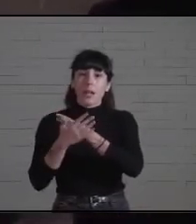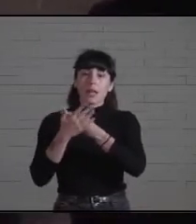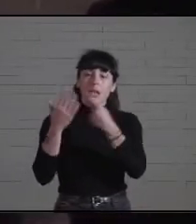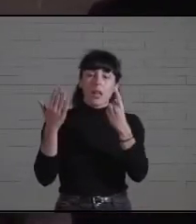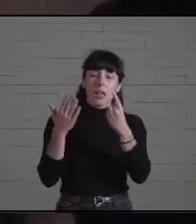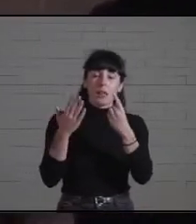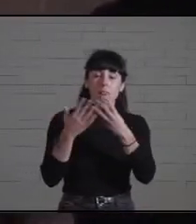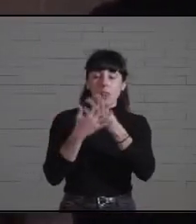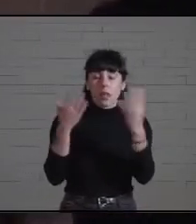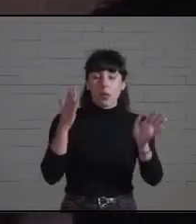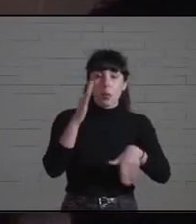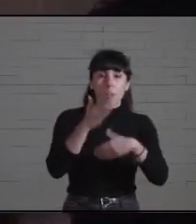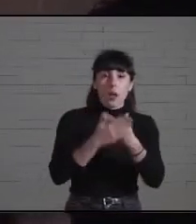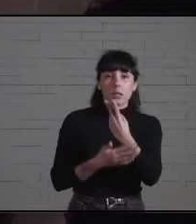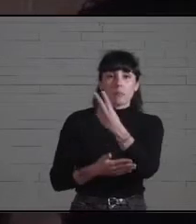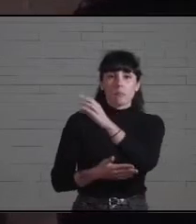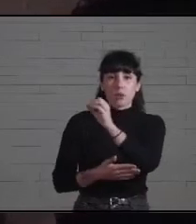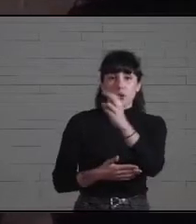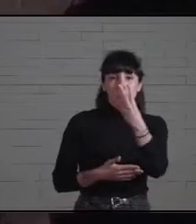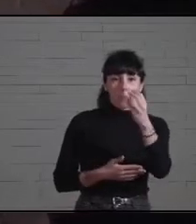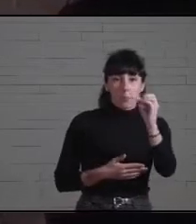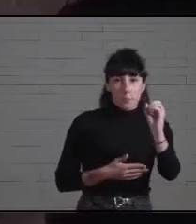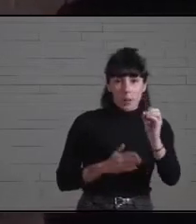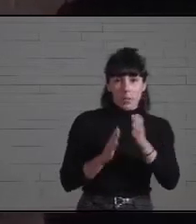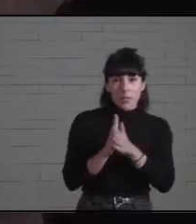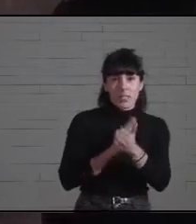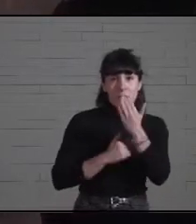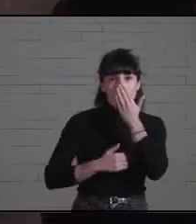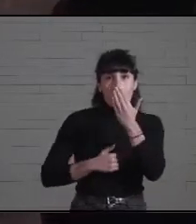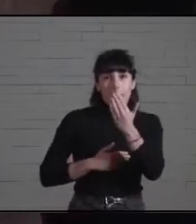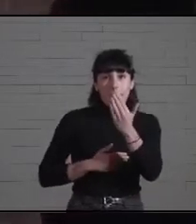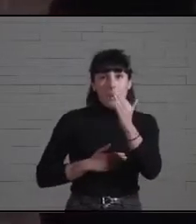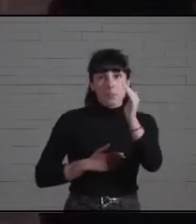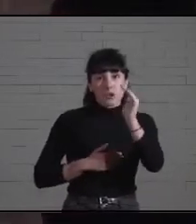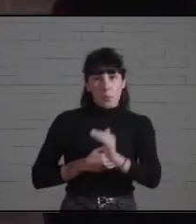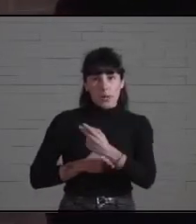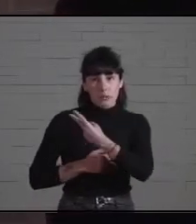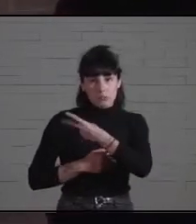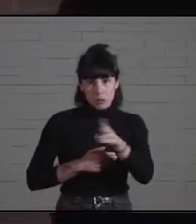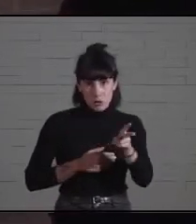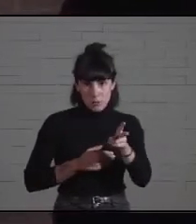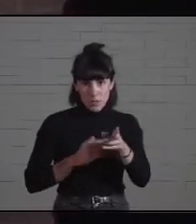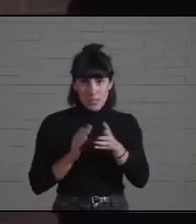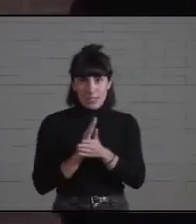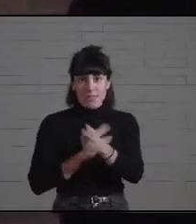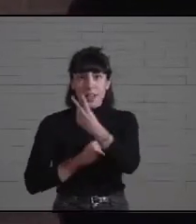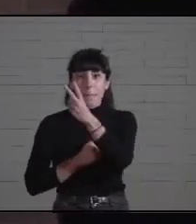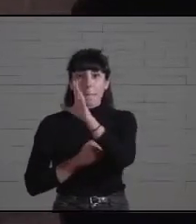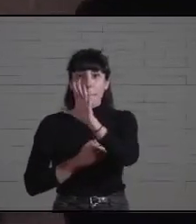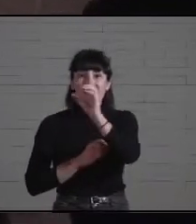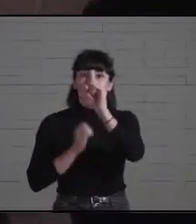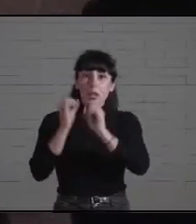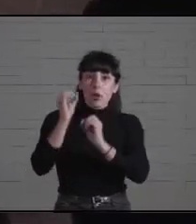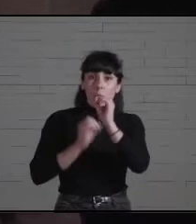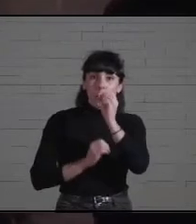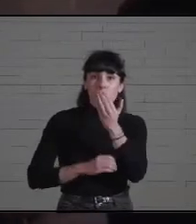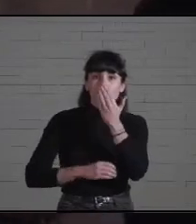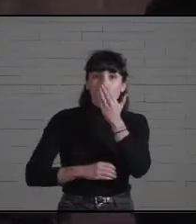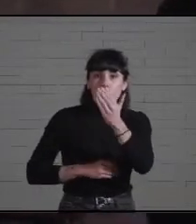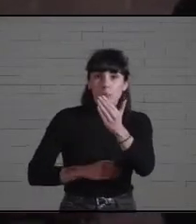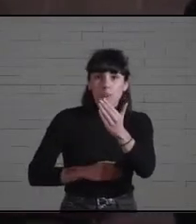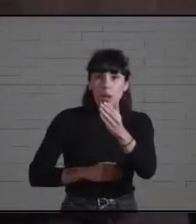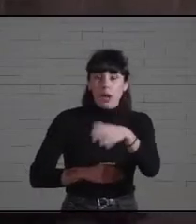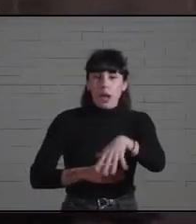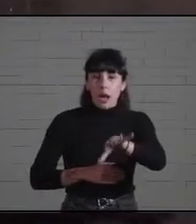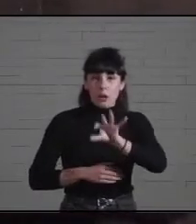2020, ya con el nuevo permiso, aunque menos semanas, solamente menos del 25% han usado el permiso